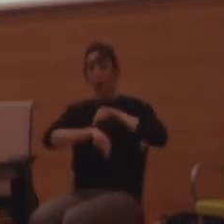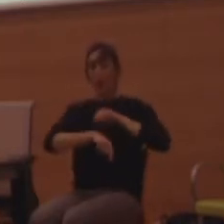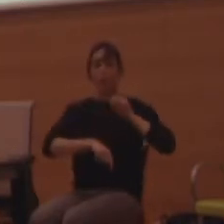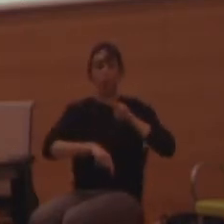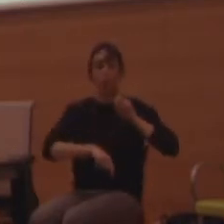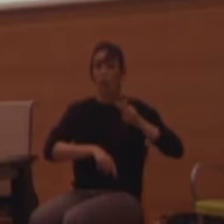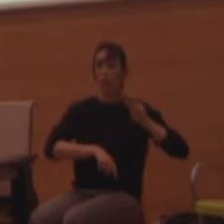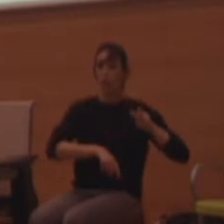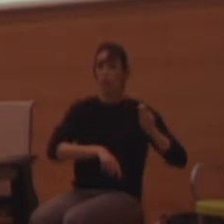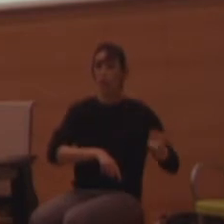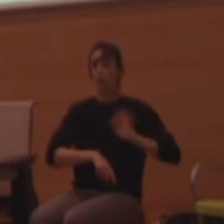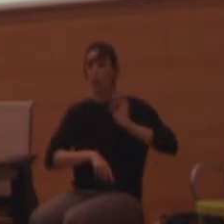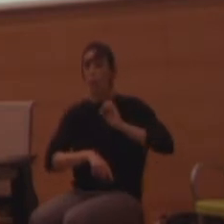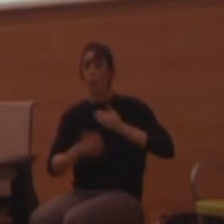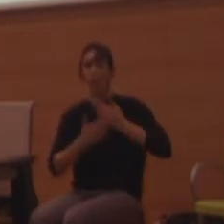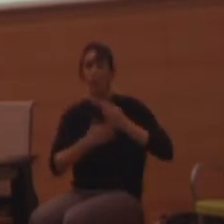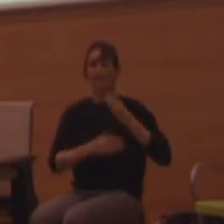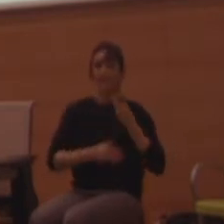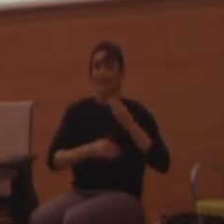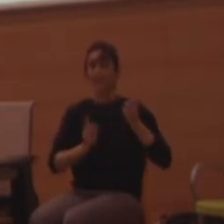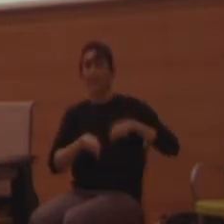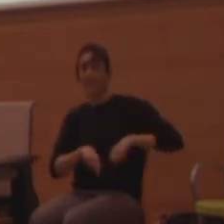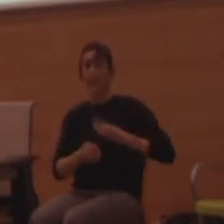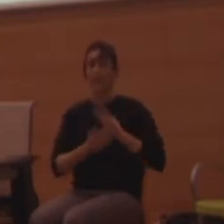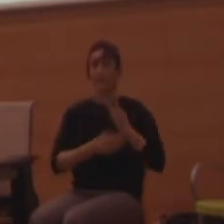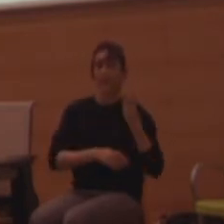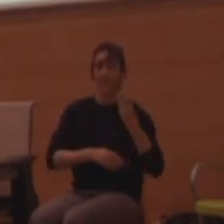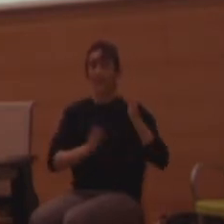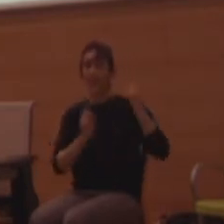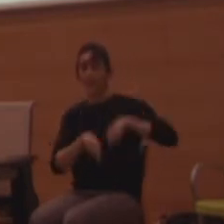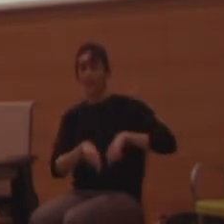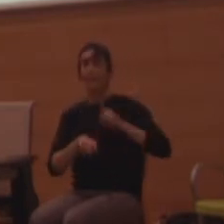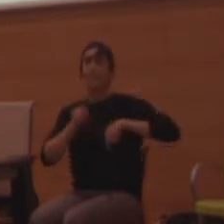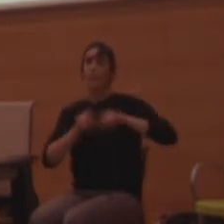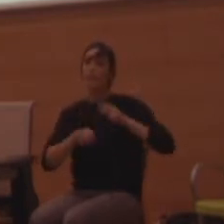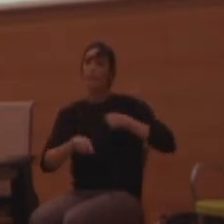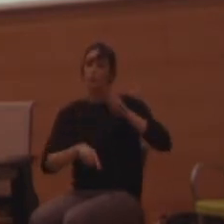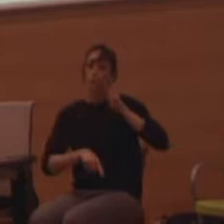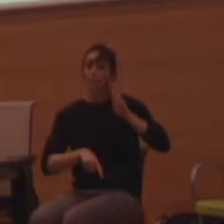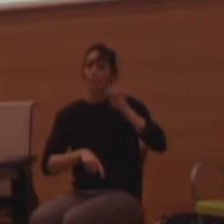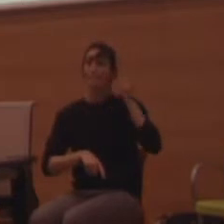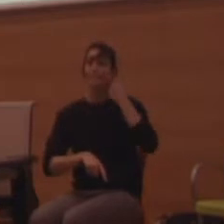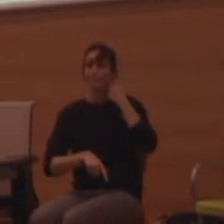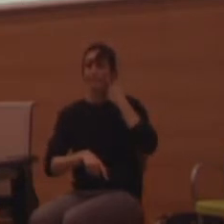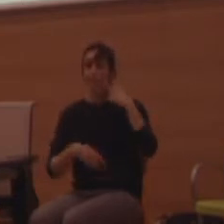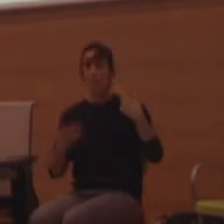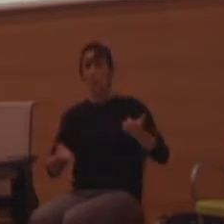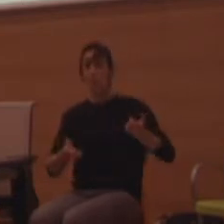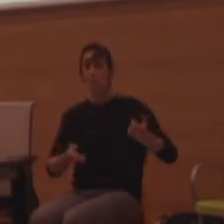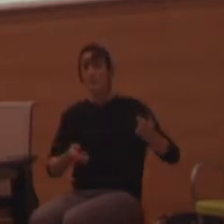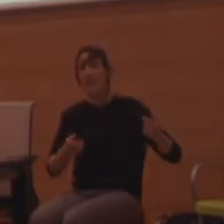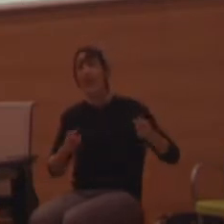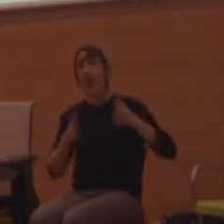días, dependiendo lo que nosotros veamos con estos pacientes. Y una vez hecho todas